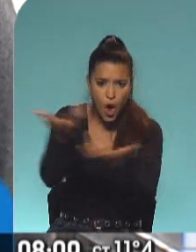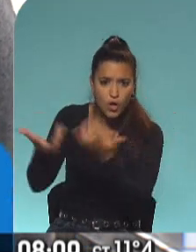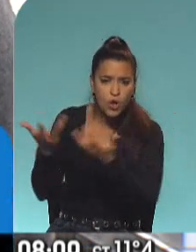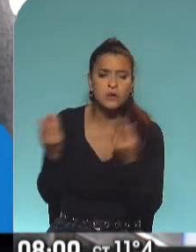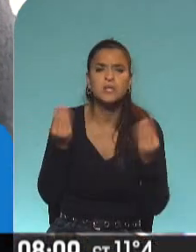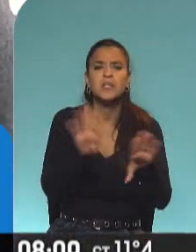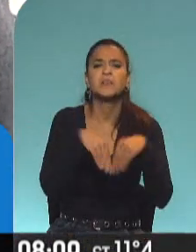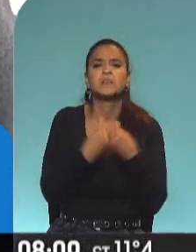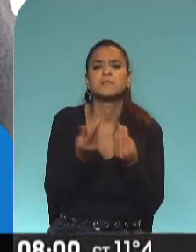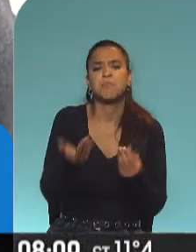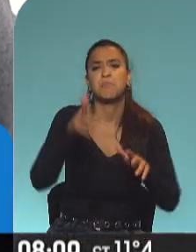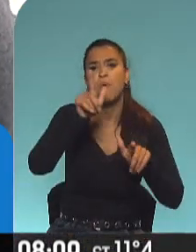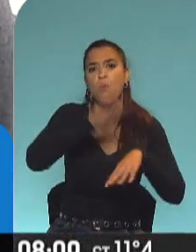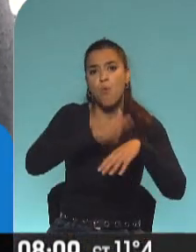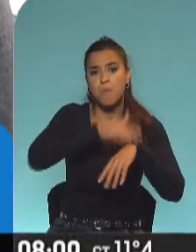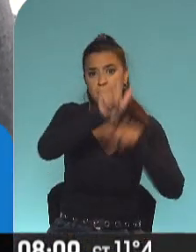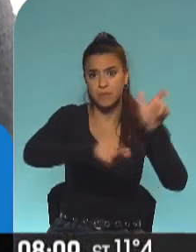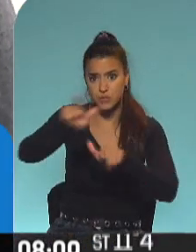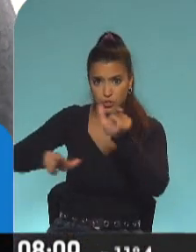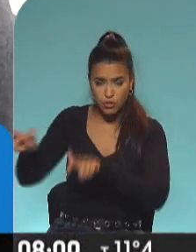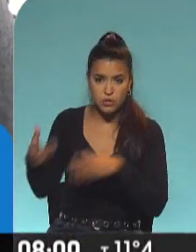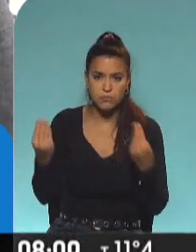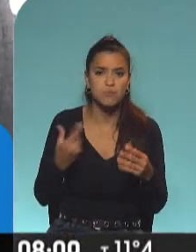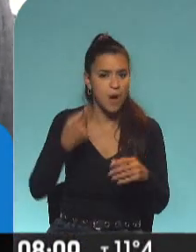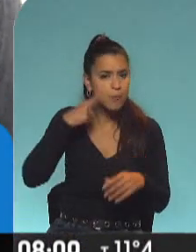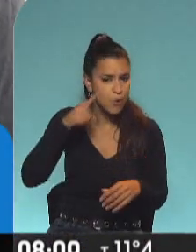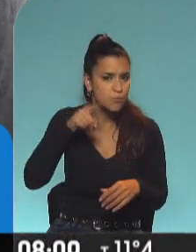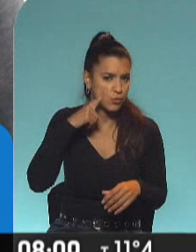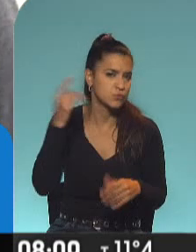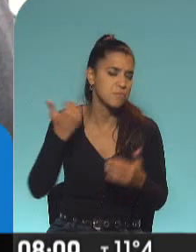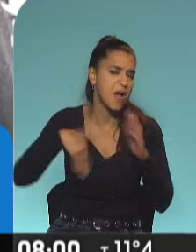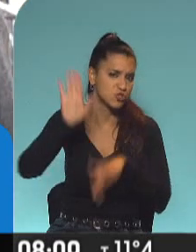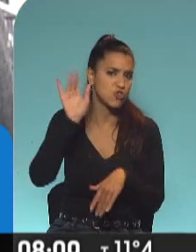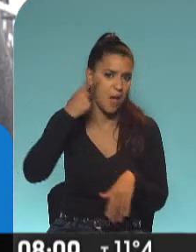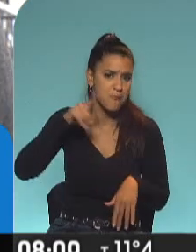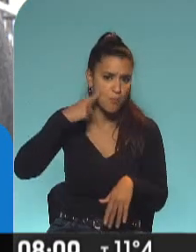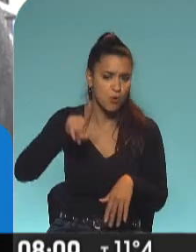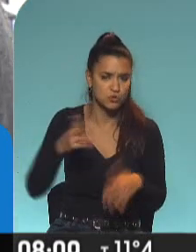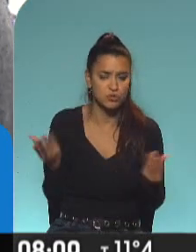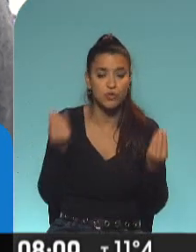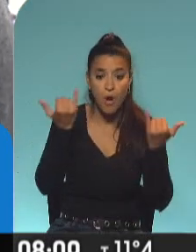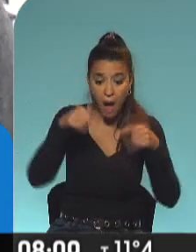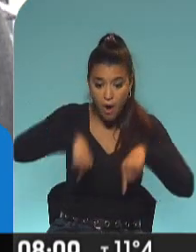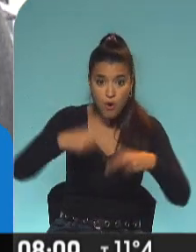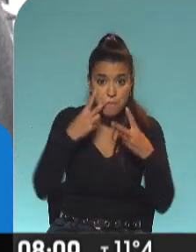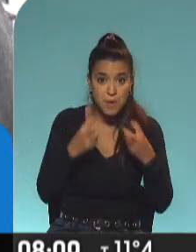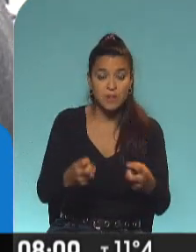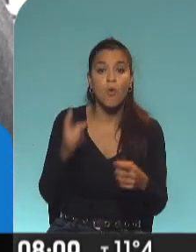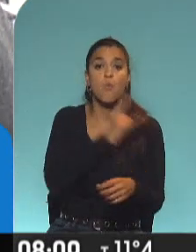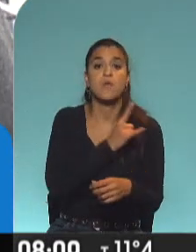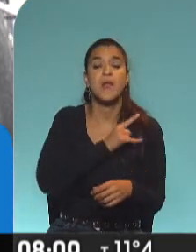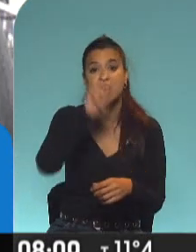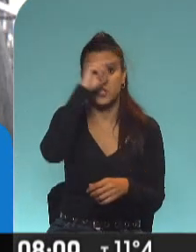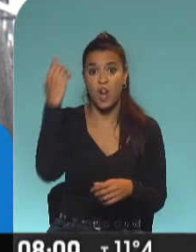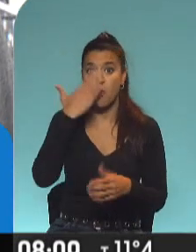son resultado de la acción humana y muchos de esos son intencionales, la mayoría. De hecho, hay una investigación de la Universidad Nacional